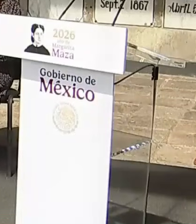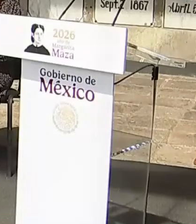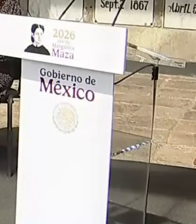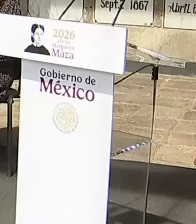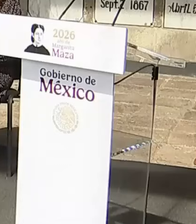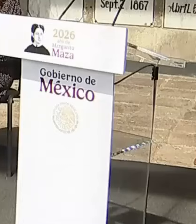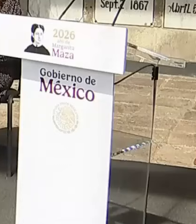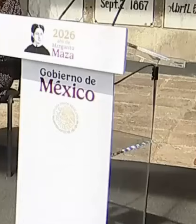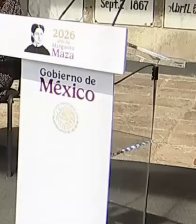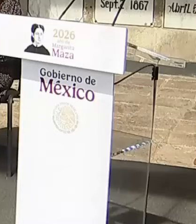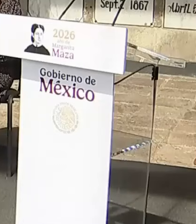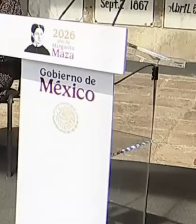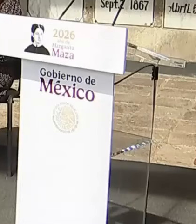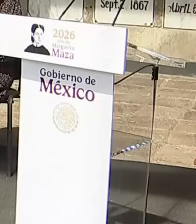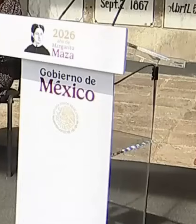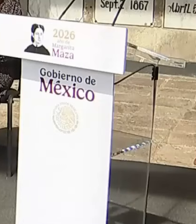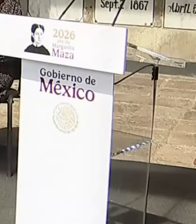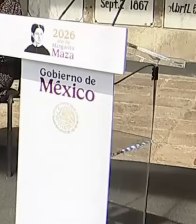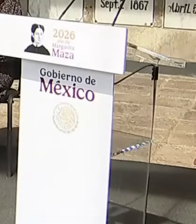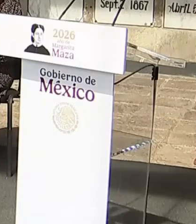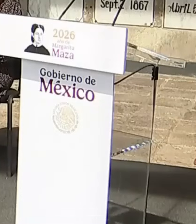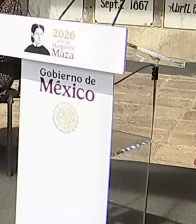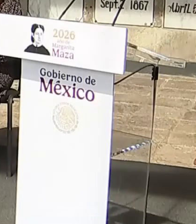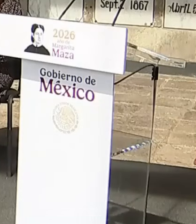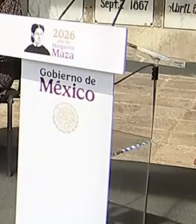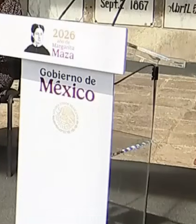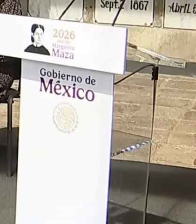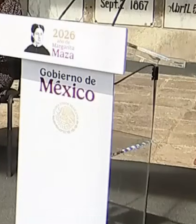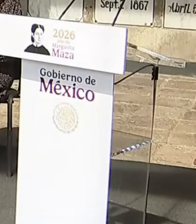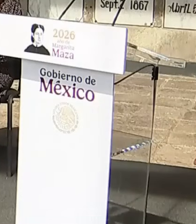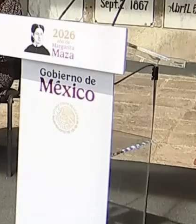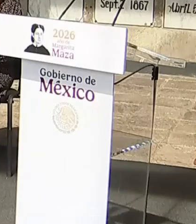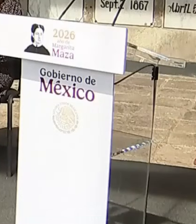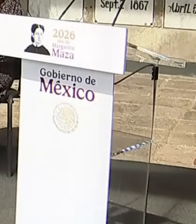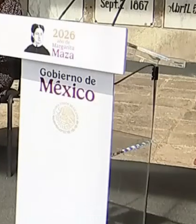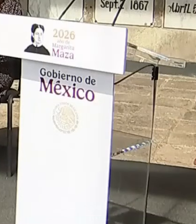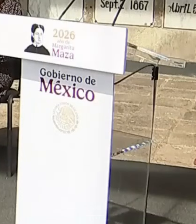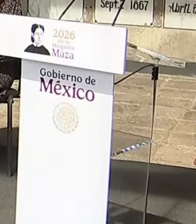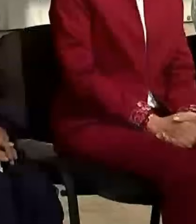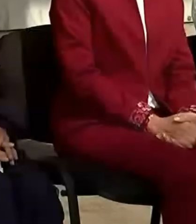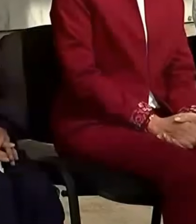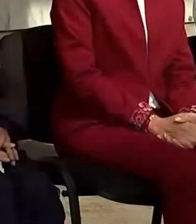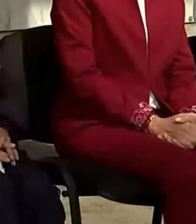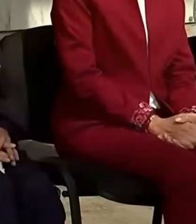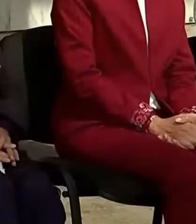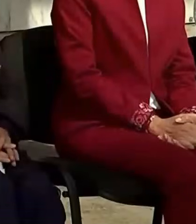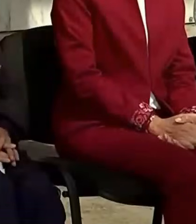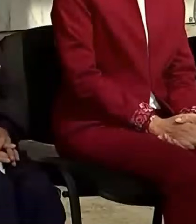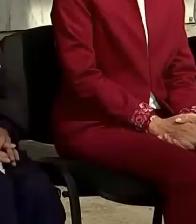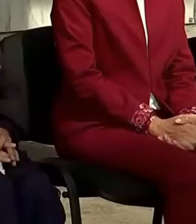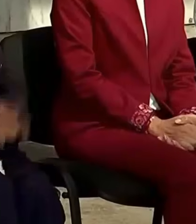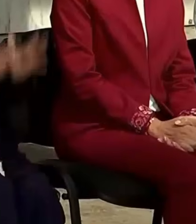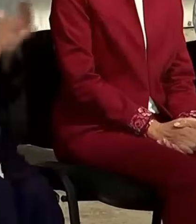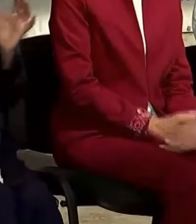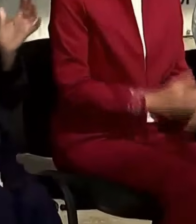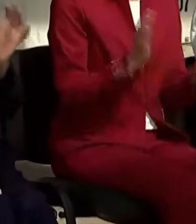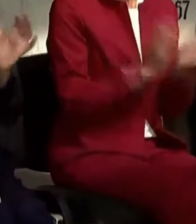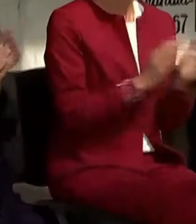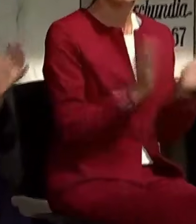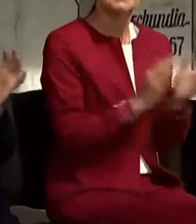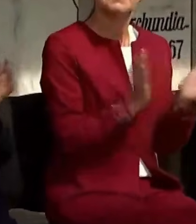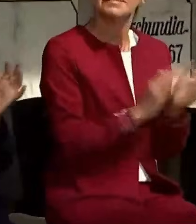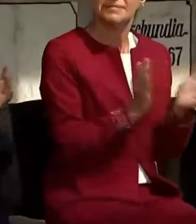General Ricardo Trevilla Trejo, secretario de la Defensa Nacional y Alto Mando del Ejército, Fuerza Aérea y Guardia